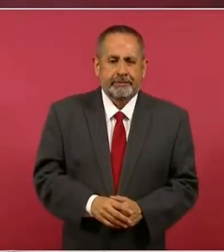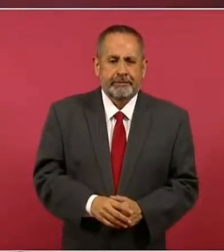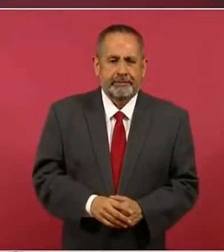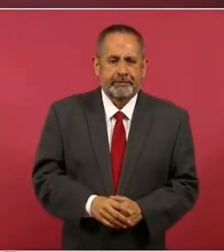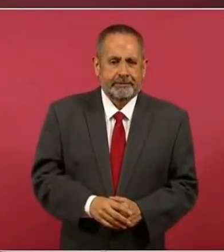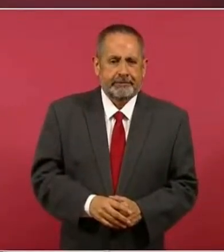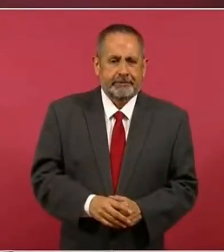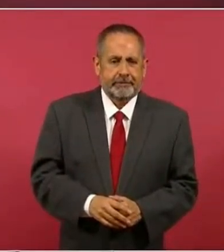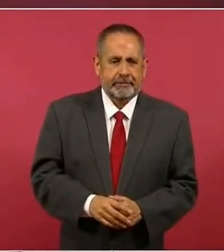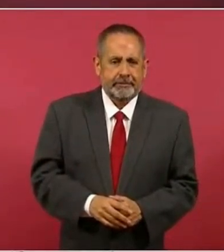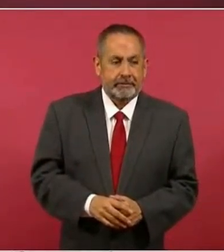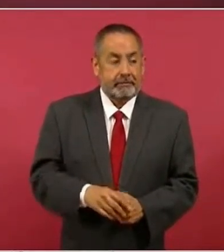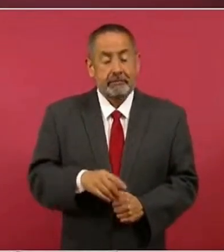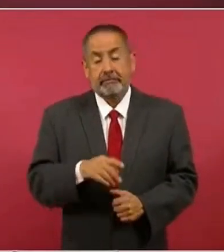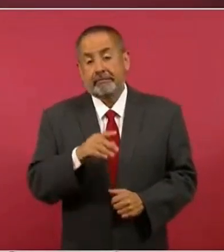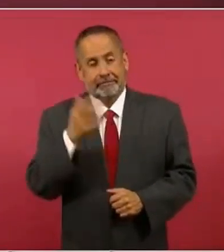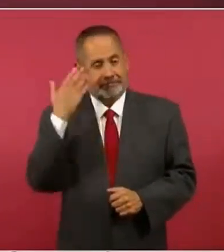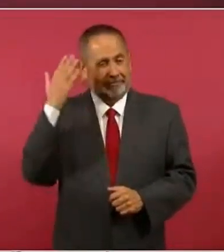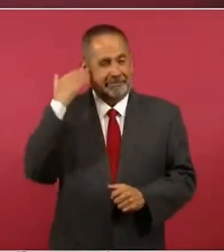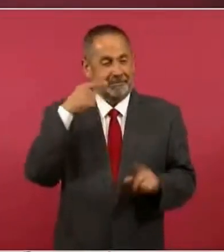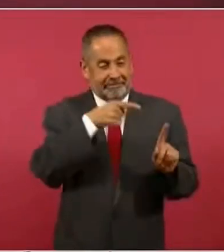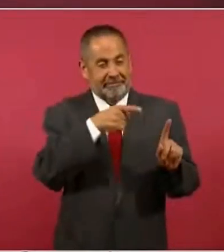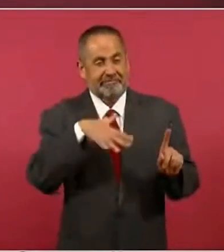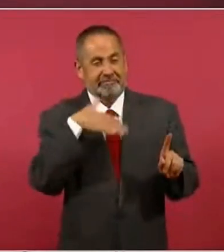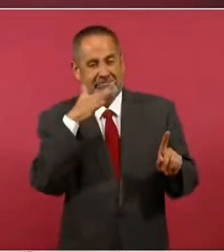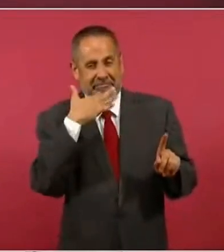de cómo había logrado